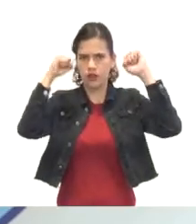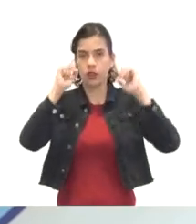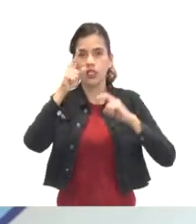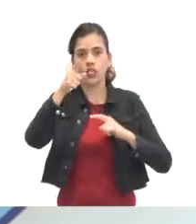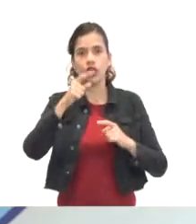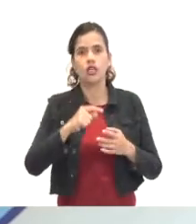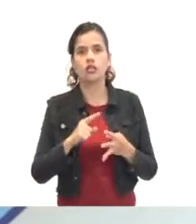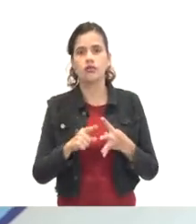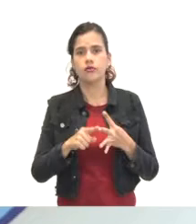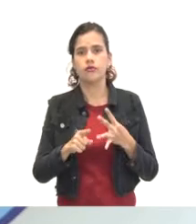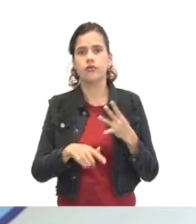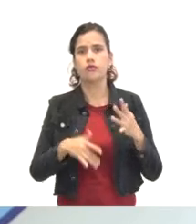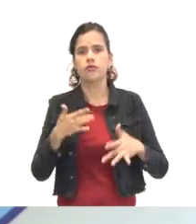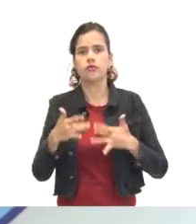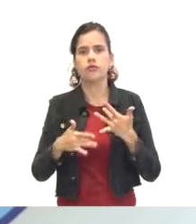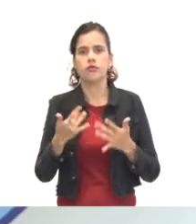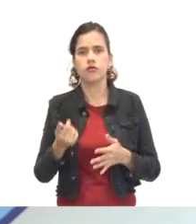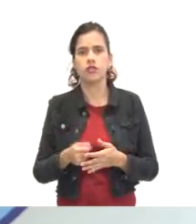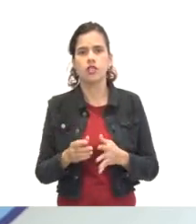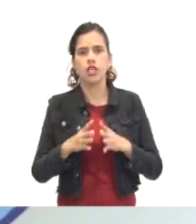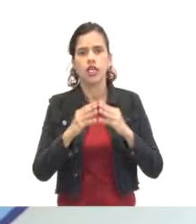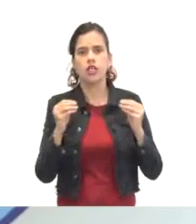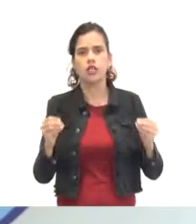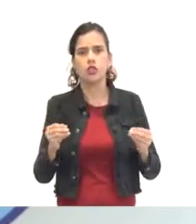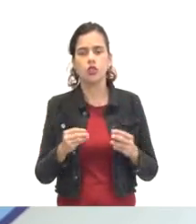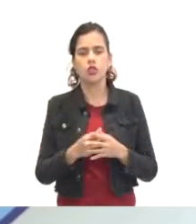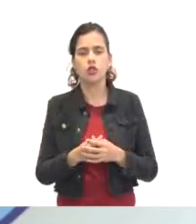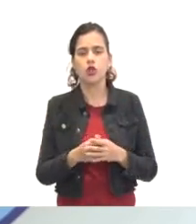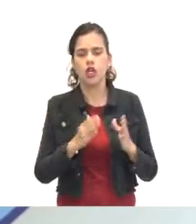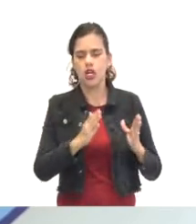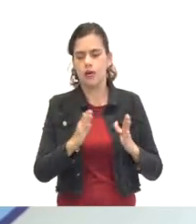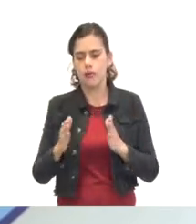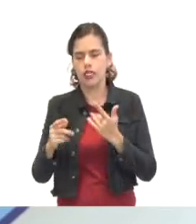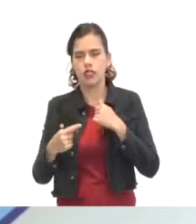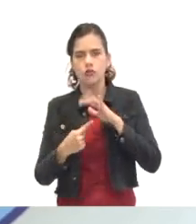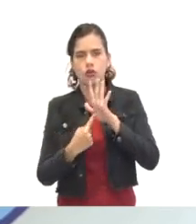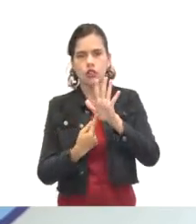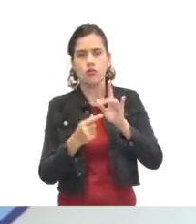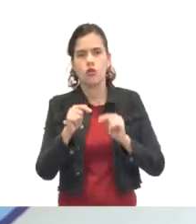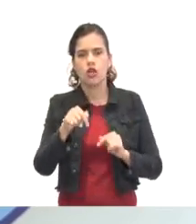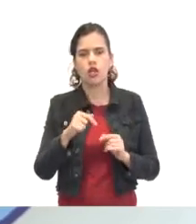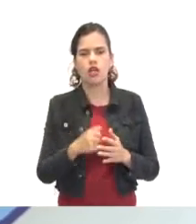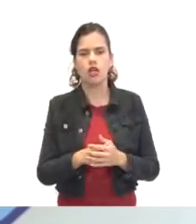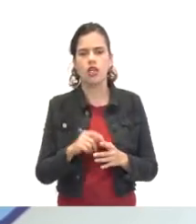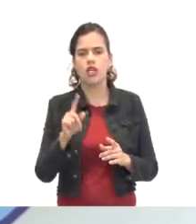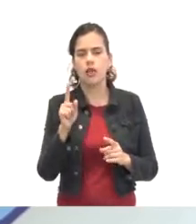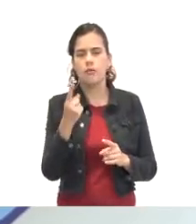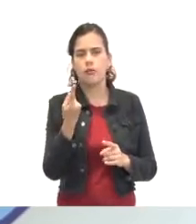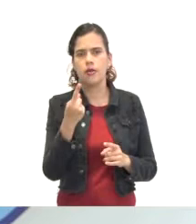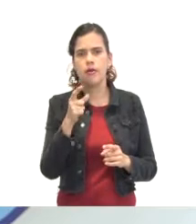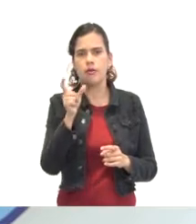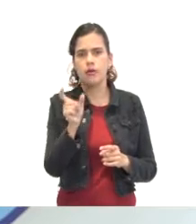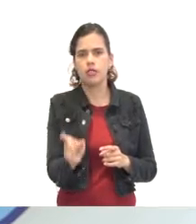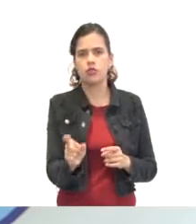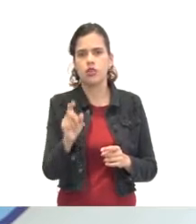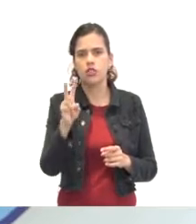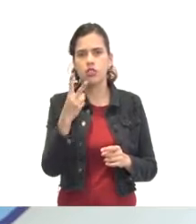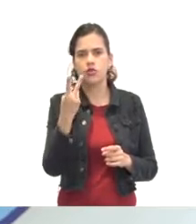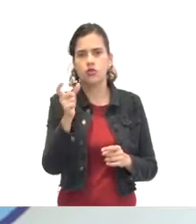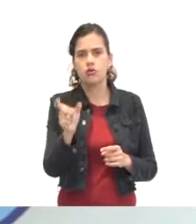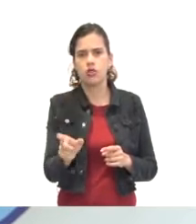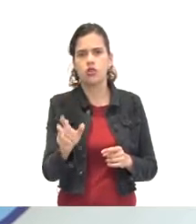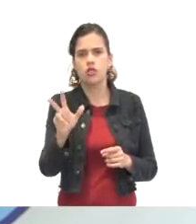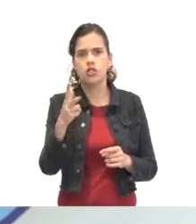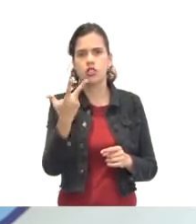estos pronombres personales en todas las fases que mostramos acá, que es en primera persona, segunda persona y